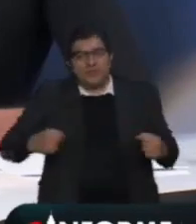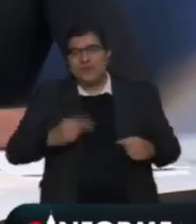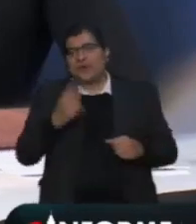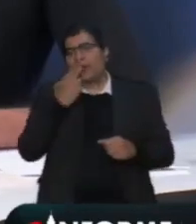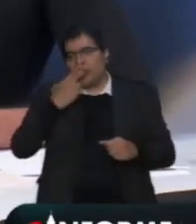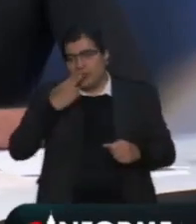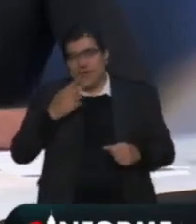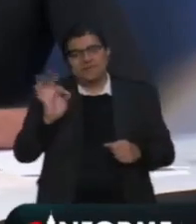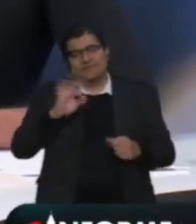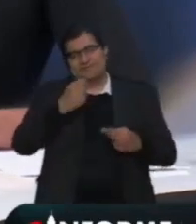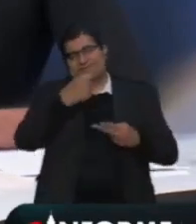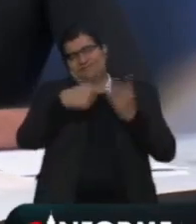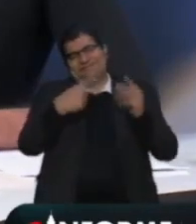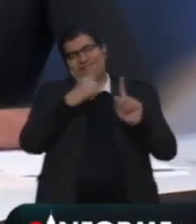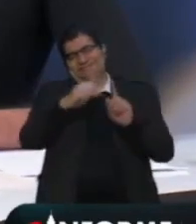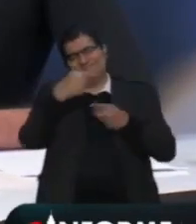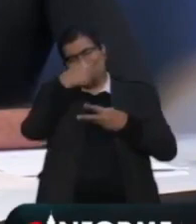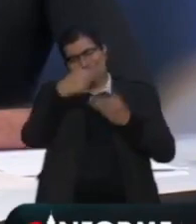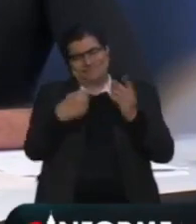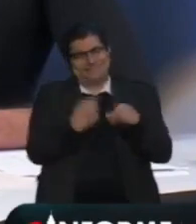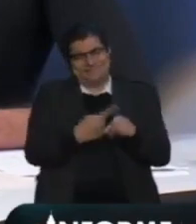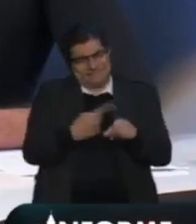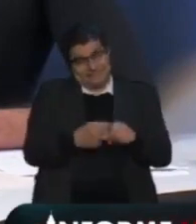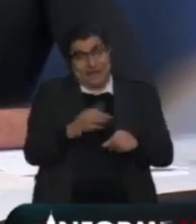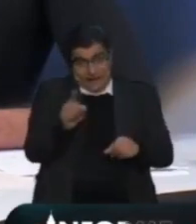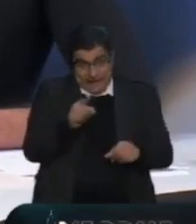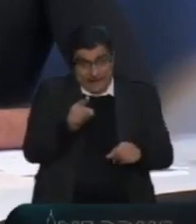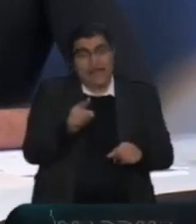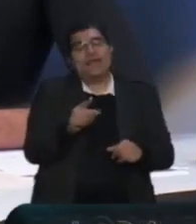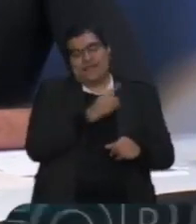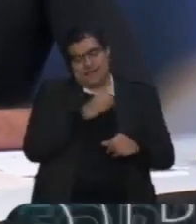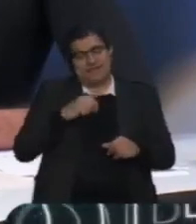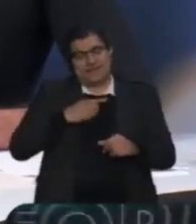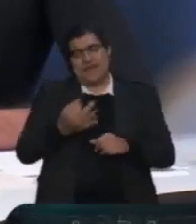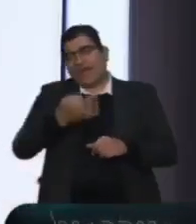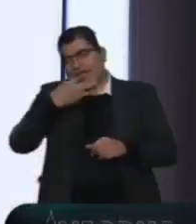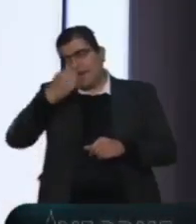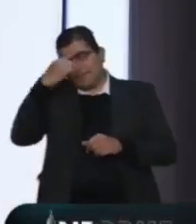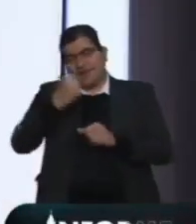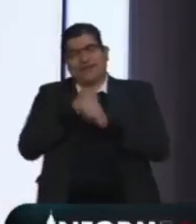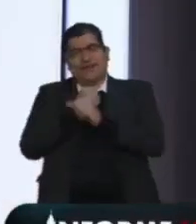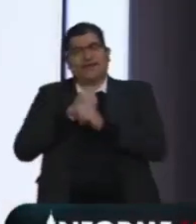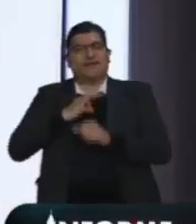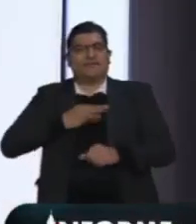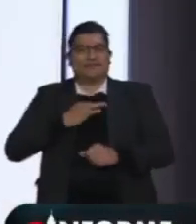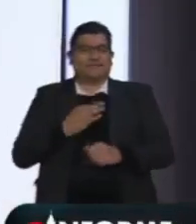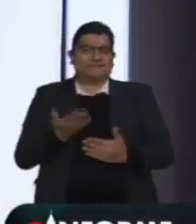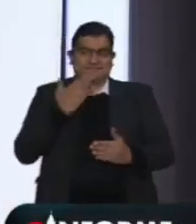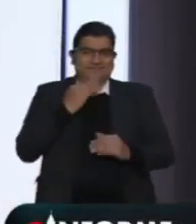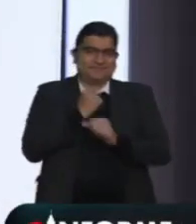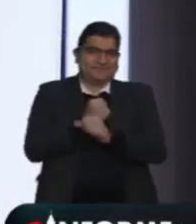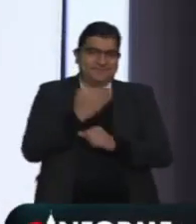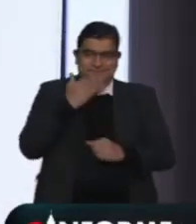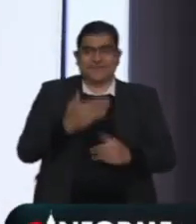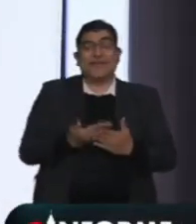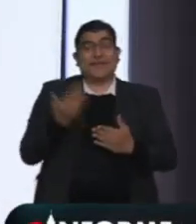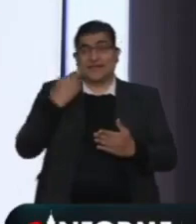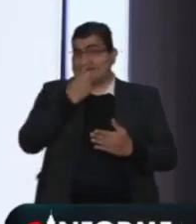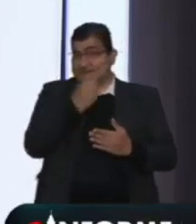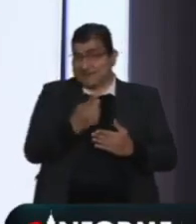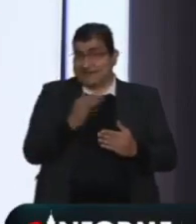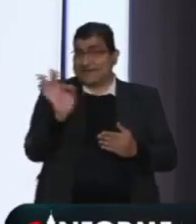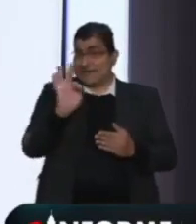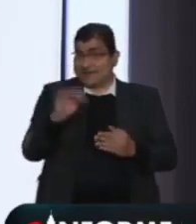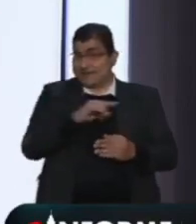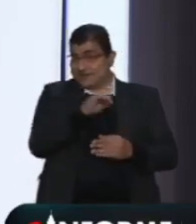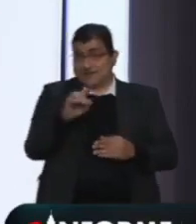fumadores, alguna otra enfermedad, pues tendríamos que tomar algún antiviral. Ahora, mucho se habla luego que si tenemos